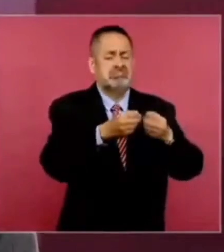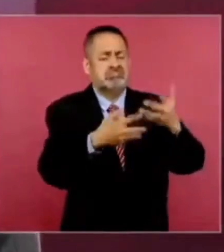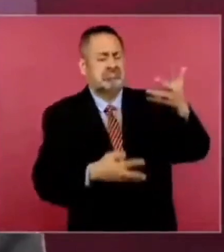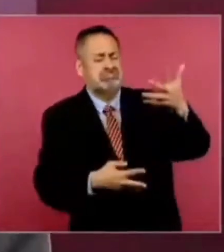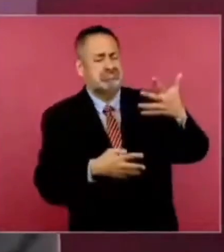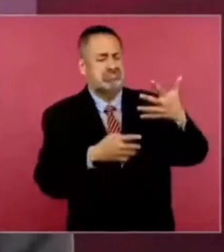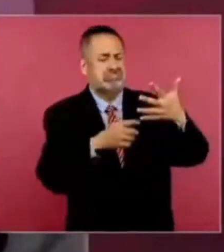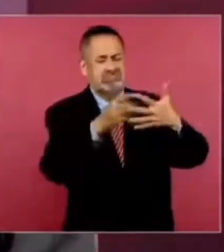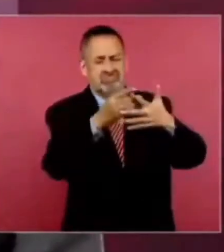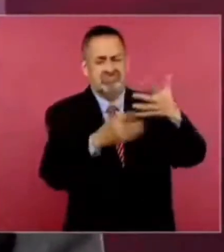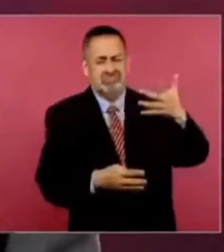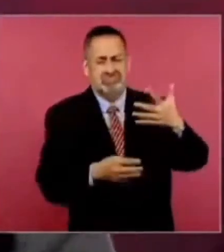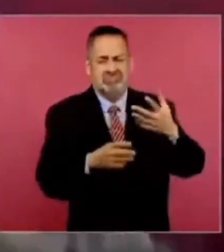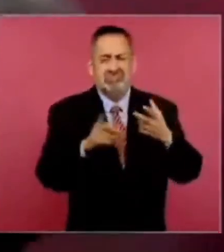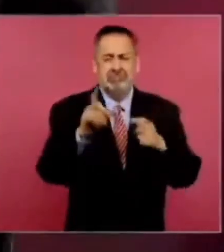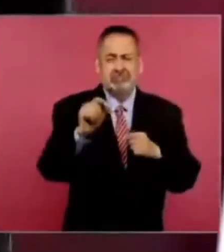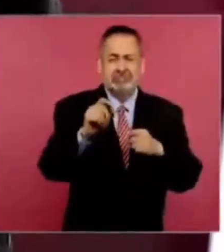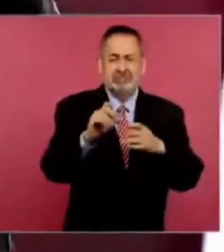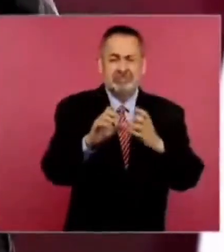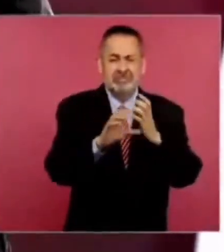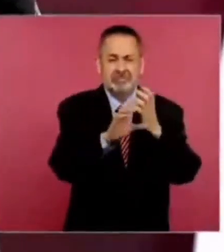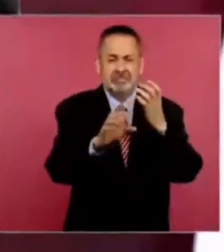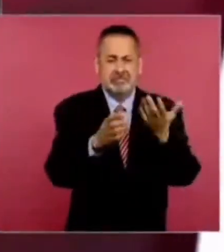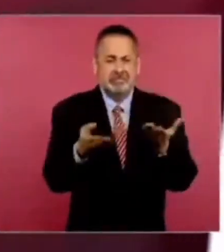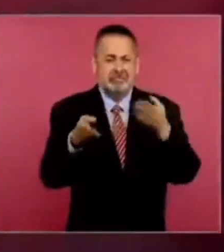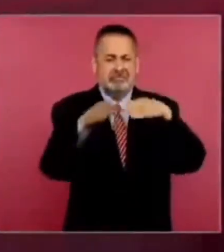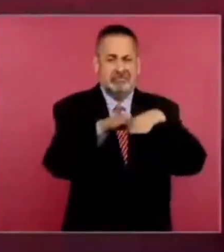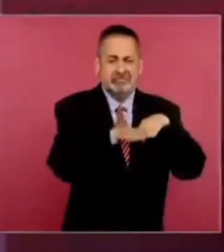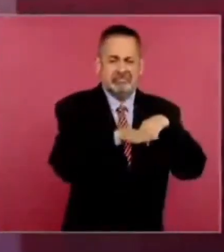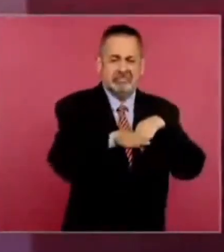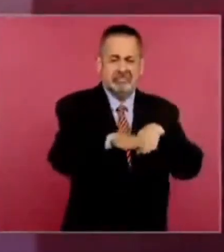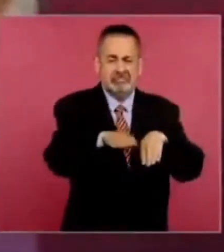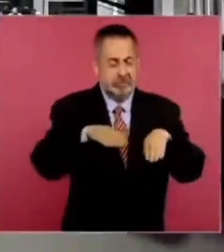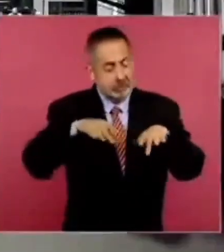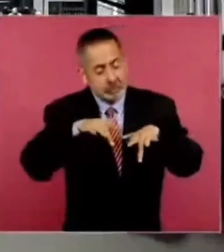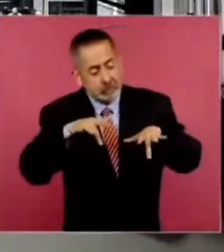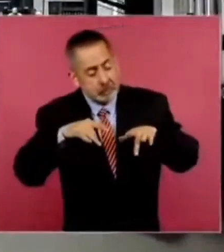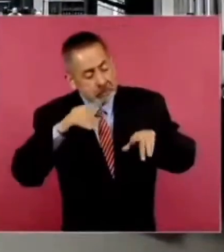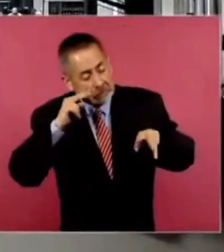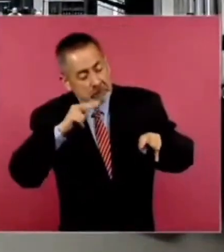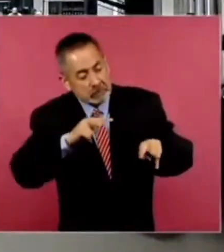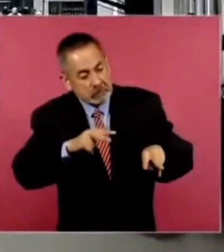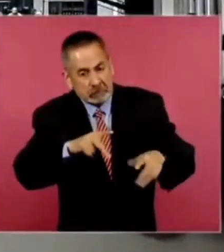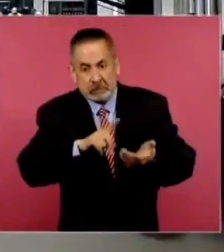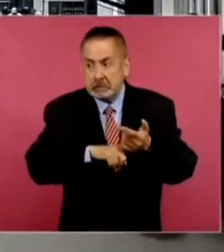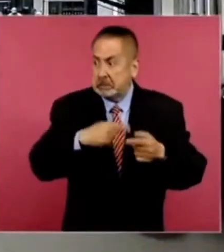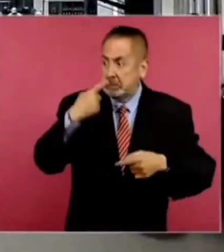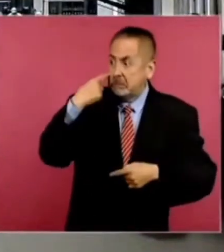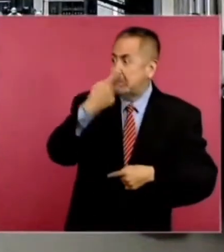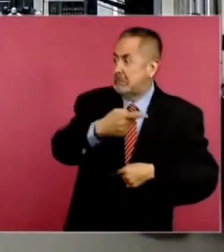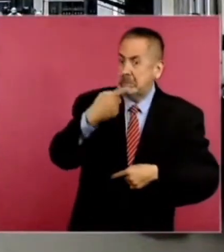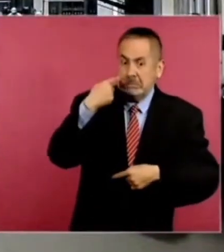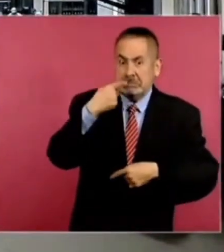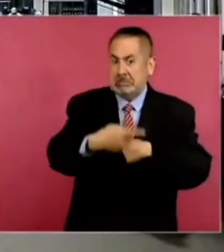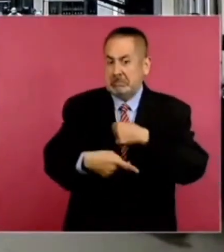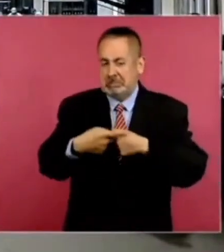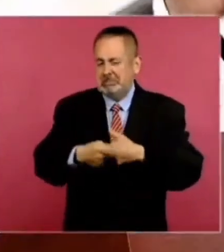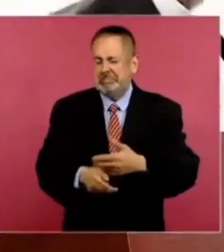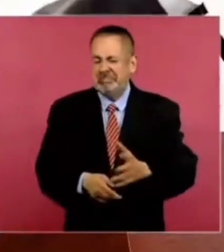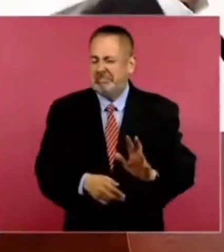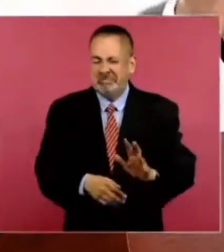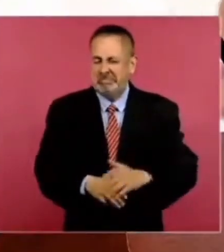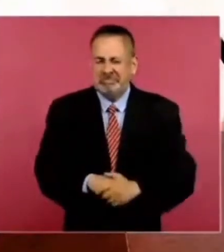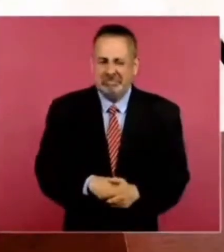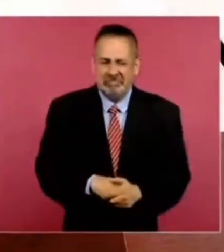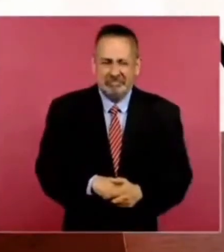de 20 camionetas. Están grabando las líneas de las personas,